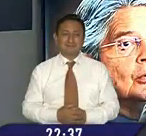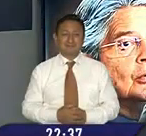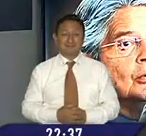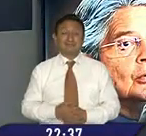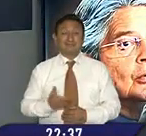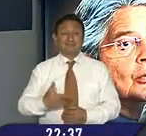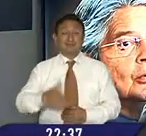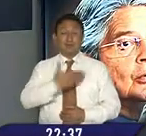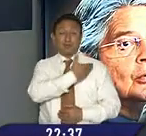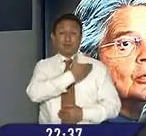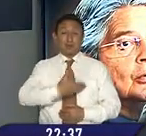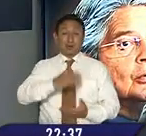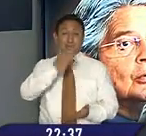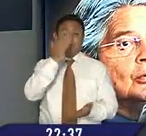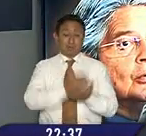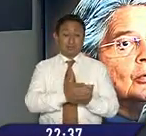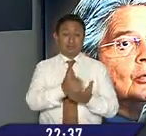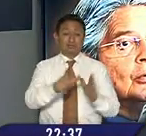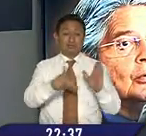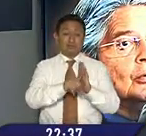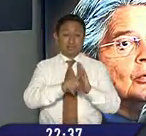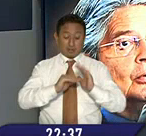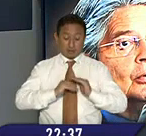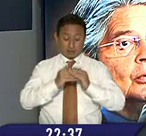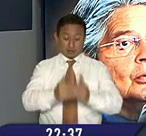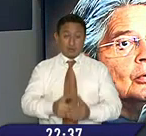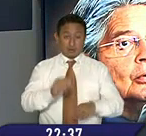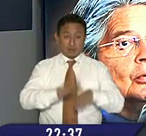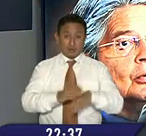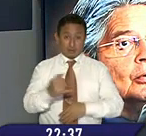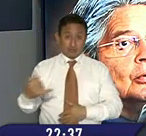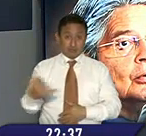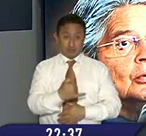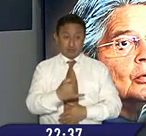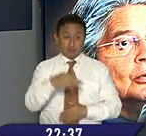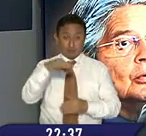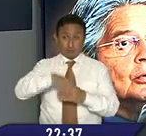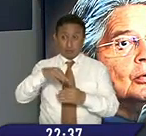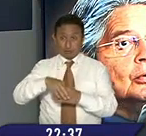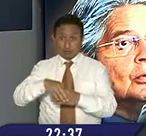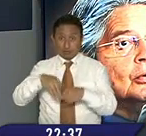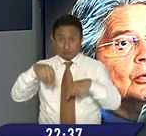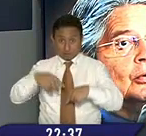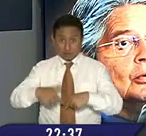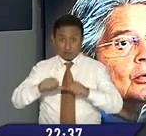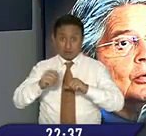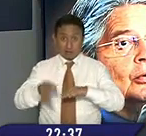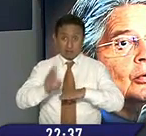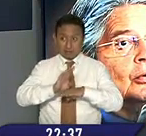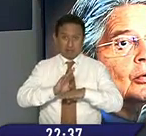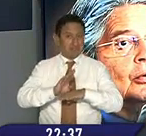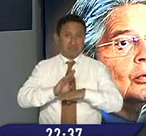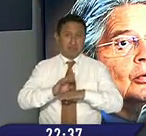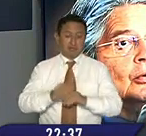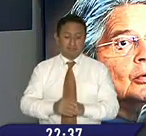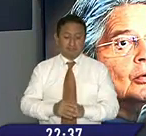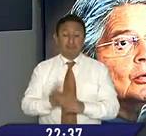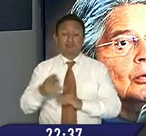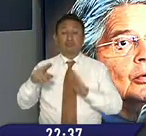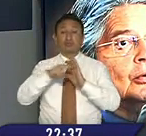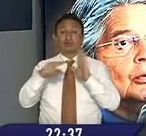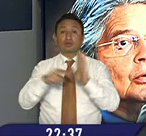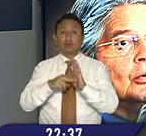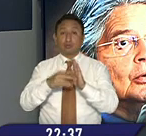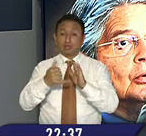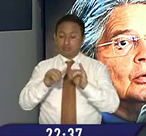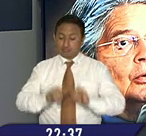El veto presidencial a la ley de aborto por violación no logró los votos necesarios en el legislativo, por lo que la norma entrará